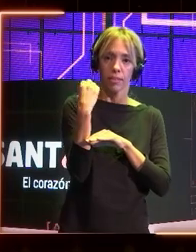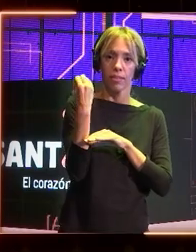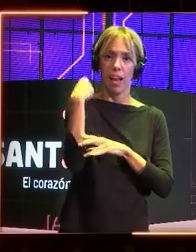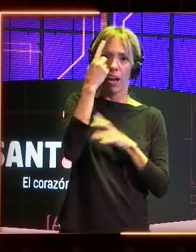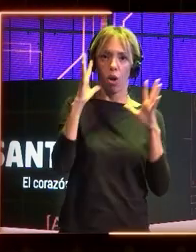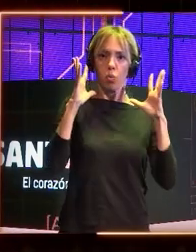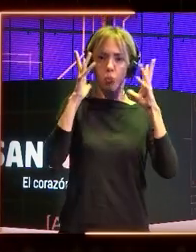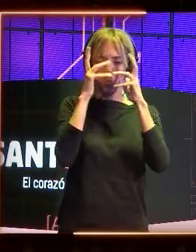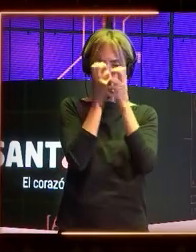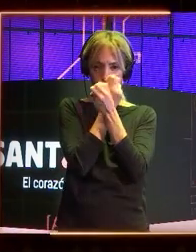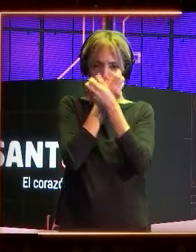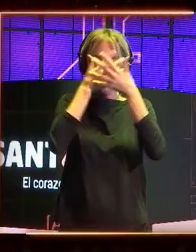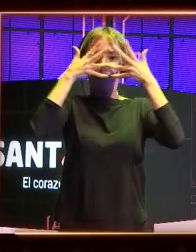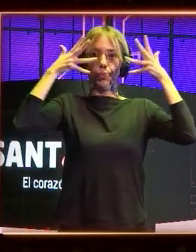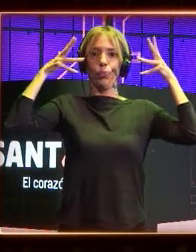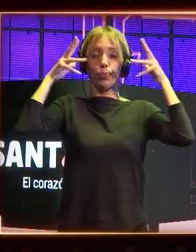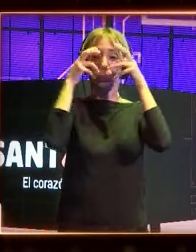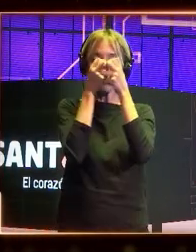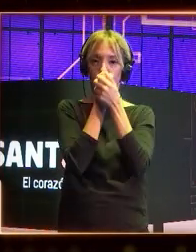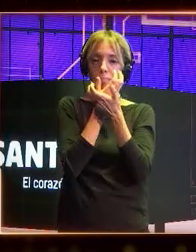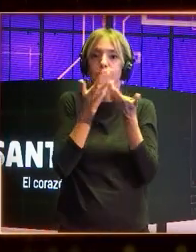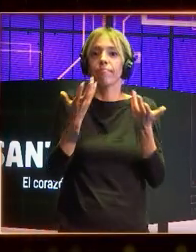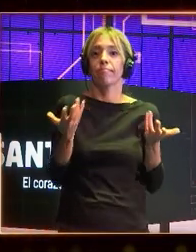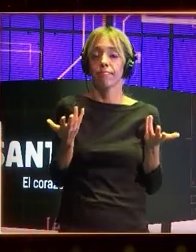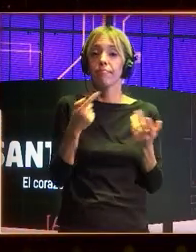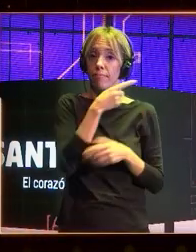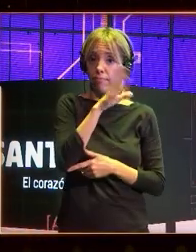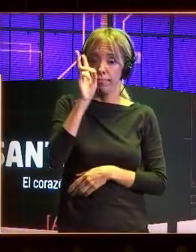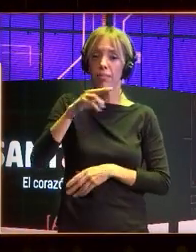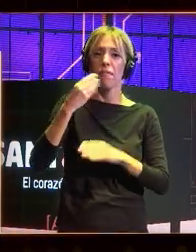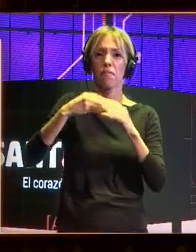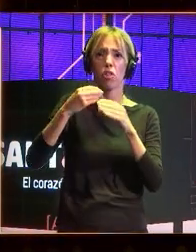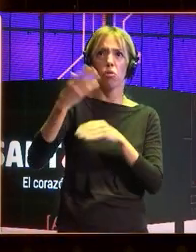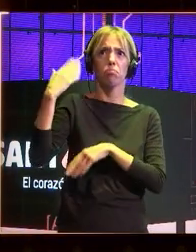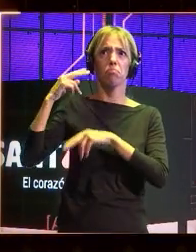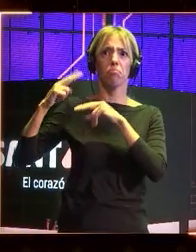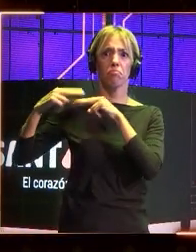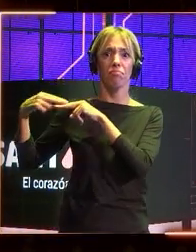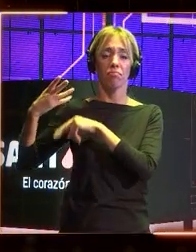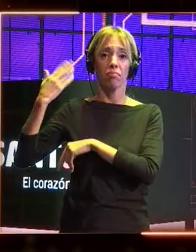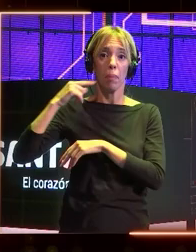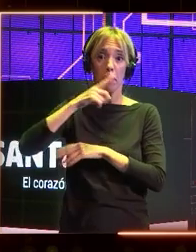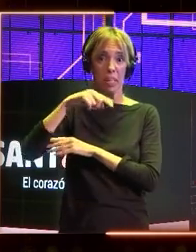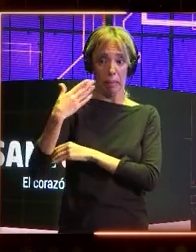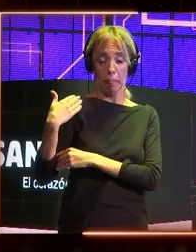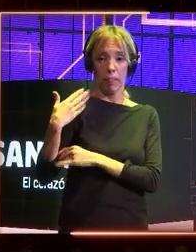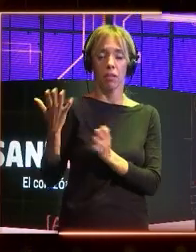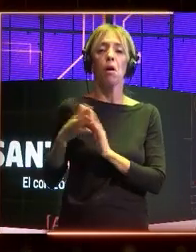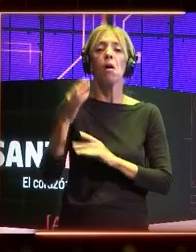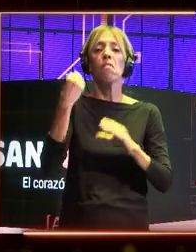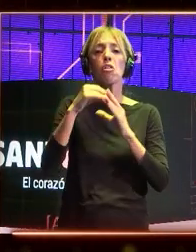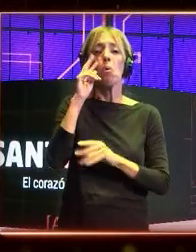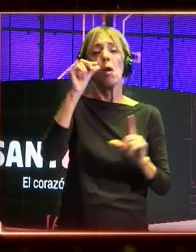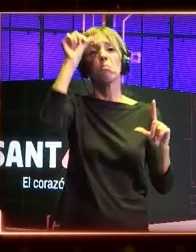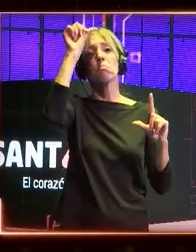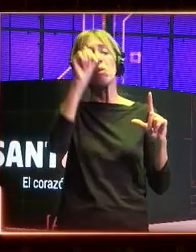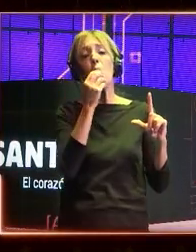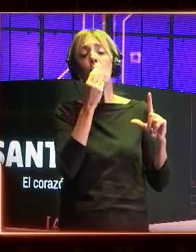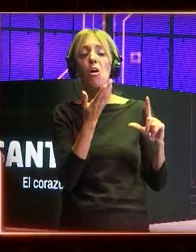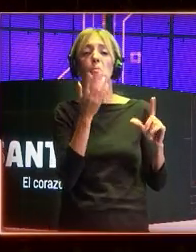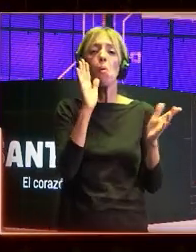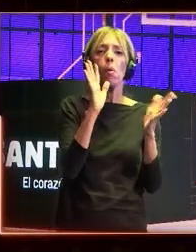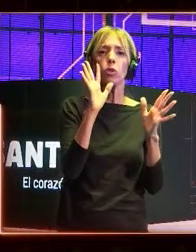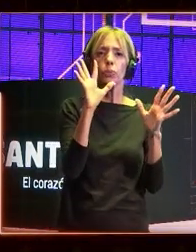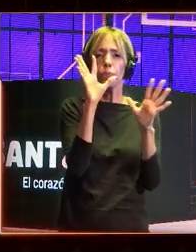va deformando y claro esto es un vídeo de hace unos meses y es un vídeo que tú lo ves y dices Bueno en algún